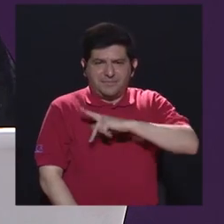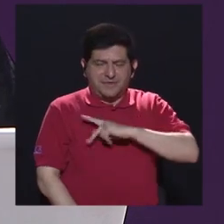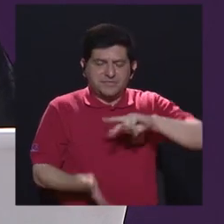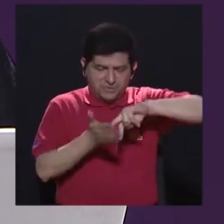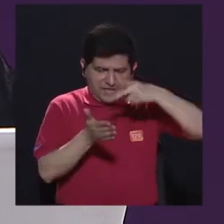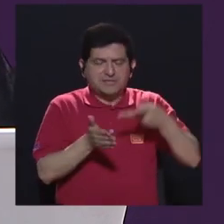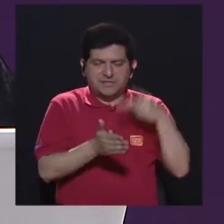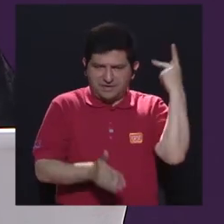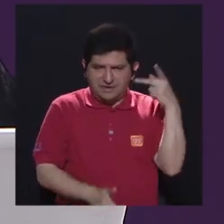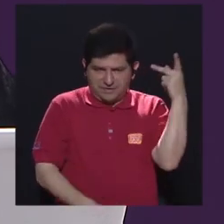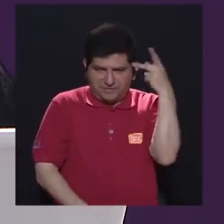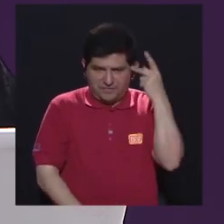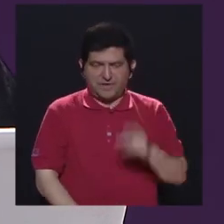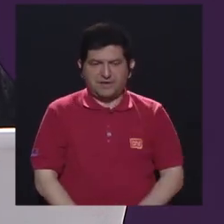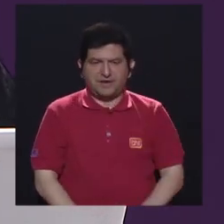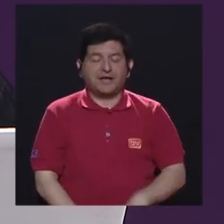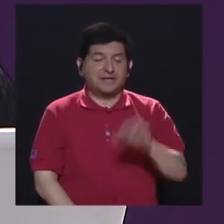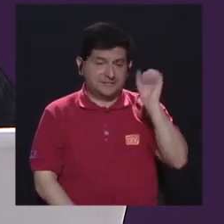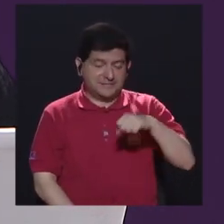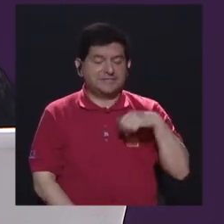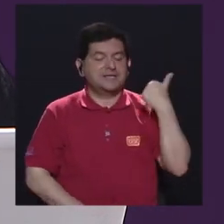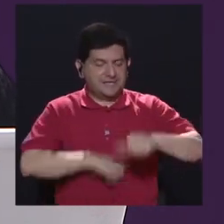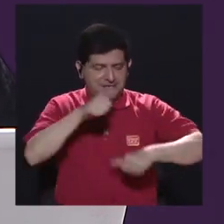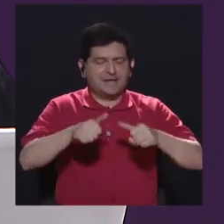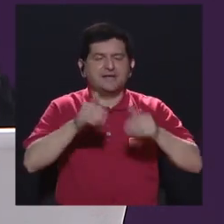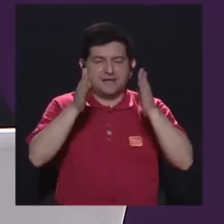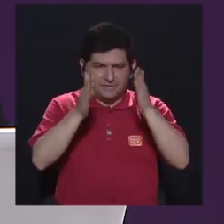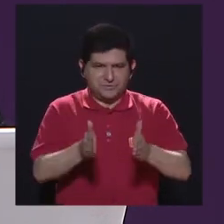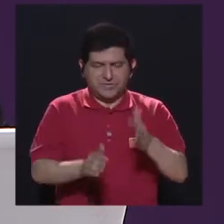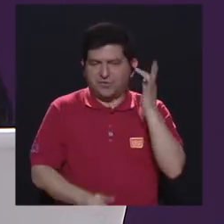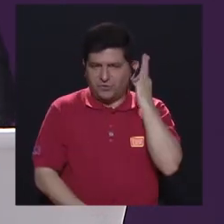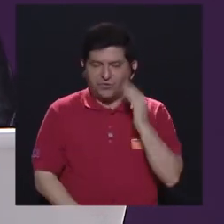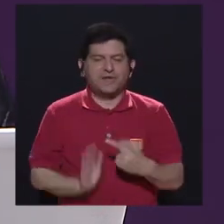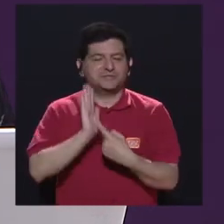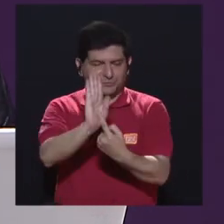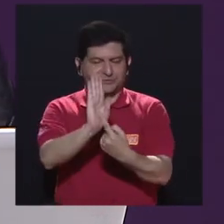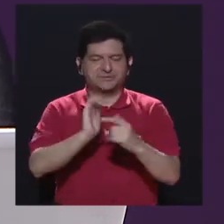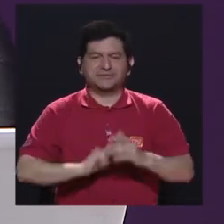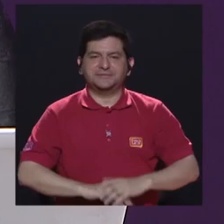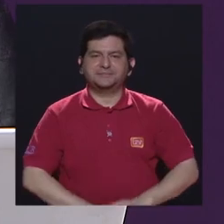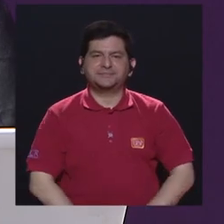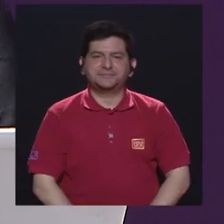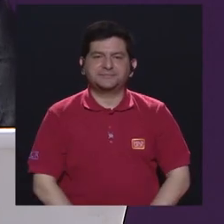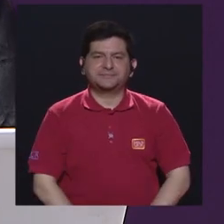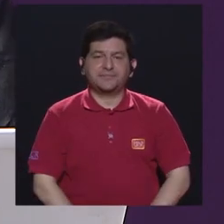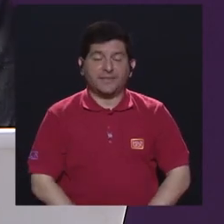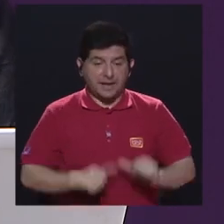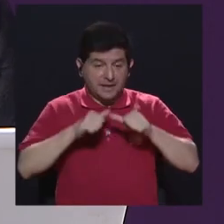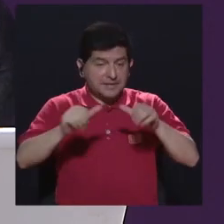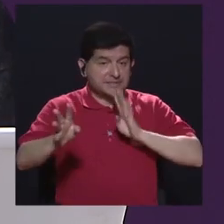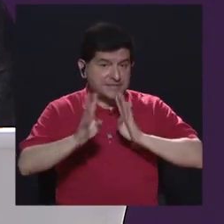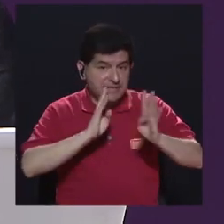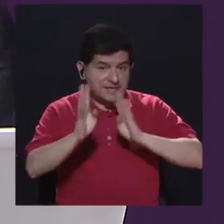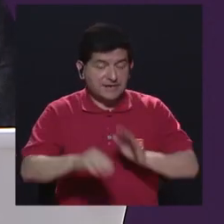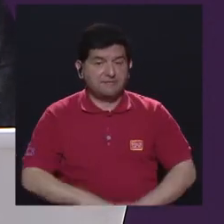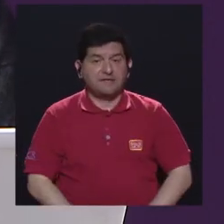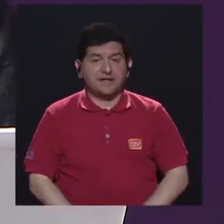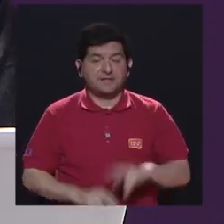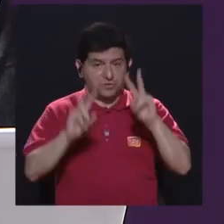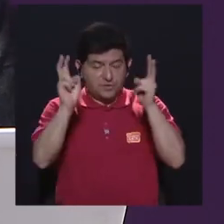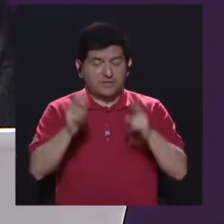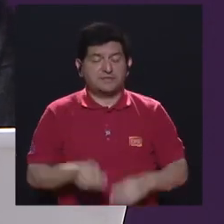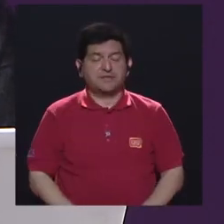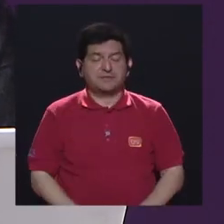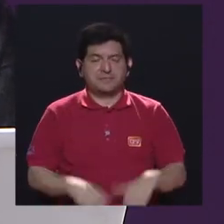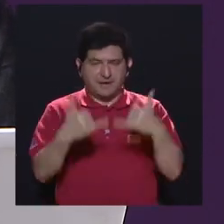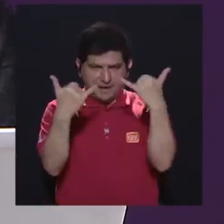político también. Que es lo que aprendió en el feminismo. Ajá, ese, claro, perfecto. Bueno, para seguir hablando un poco más del tema,